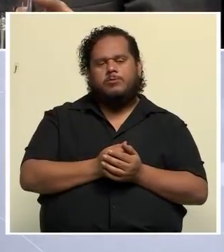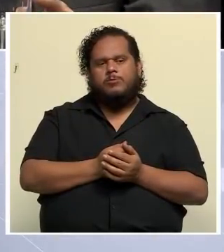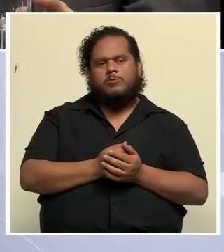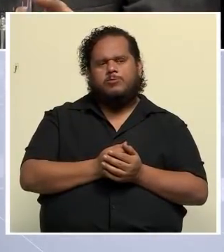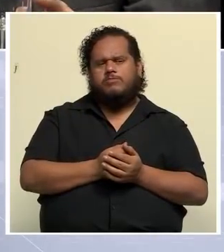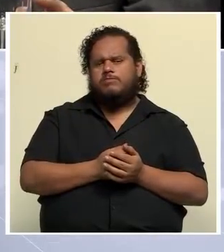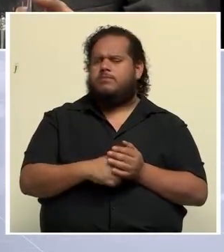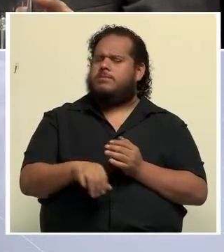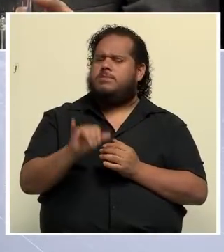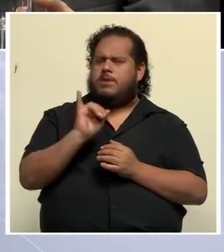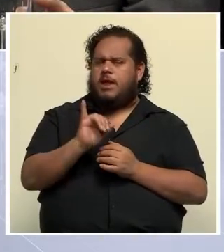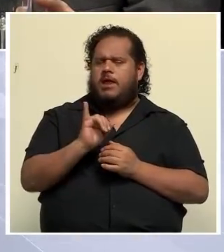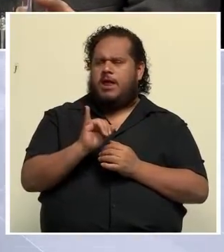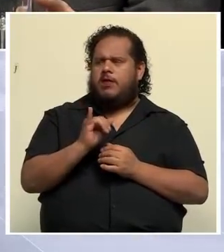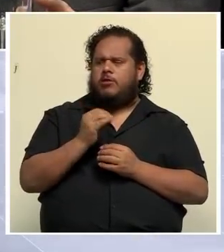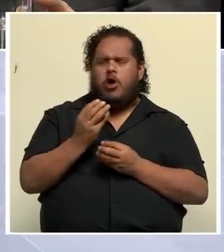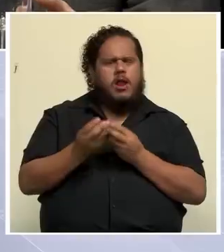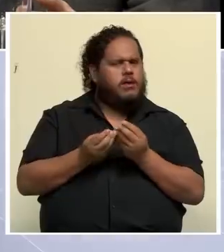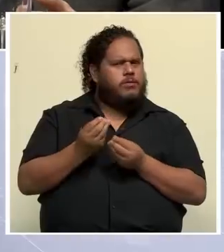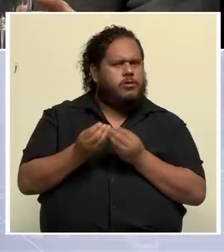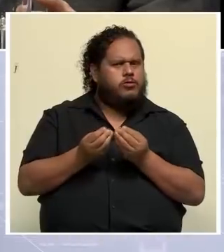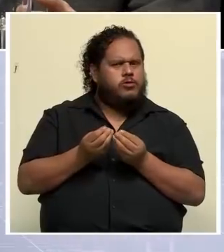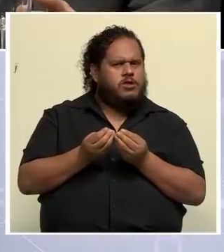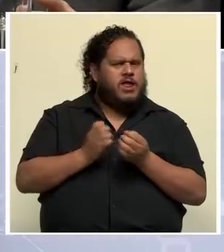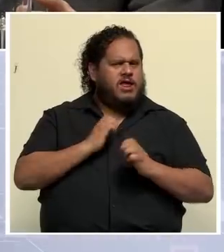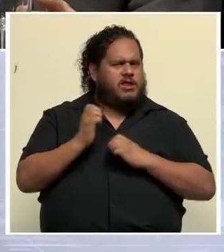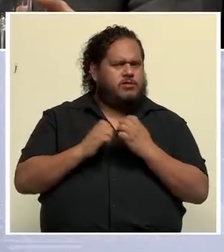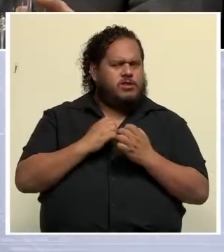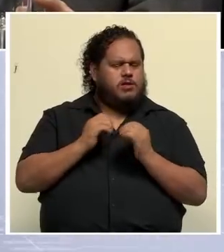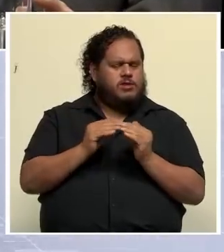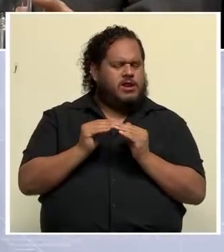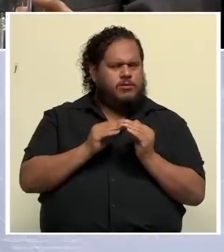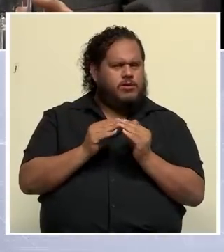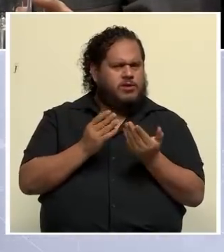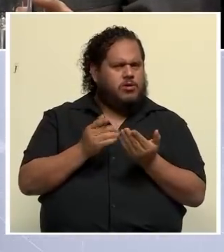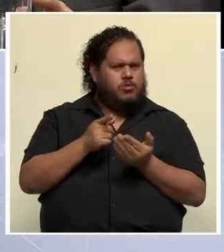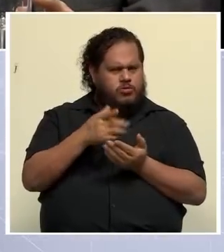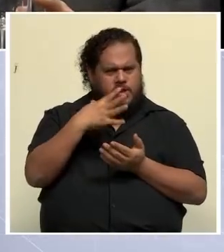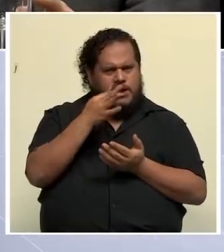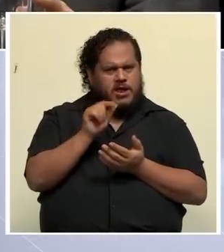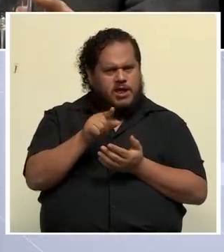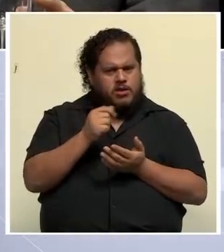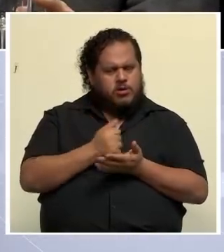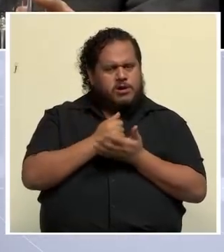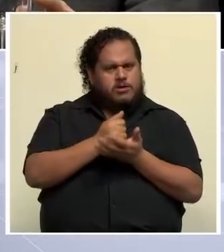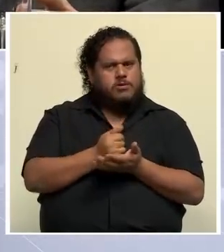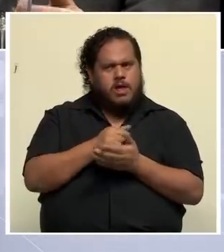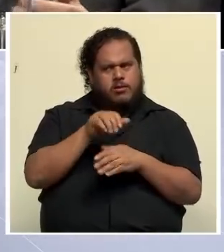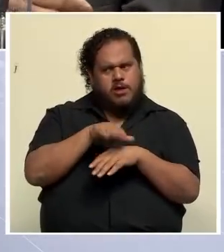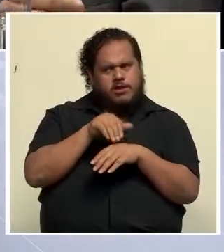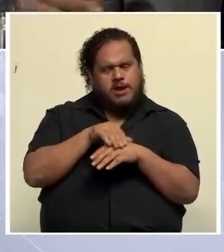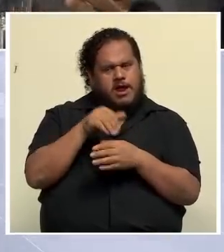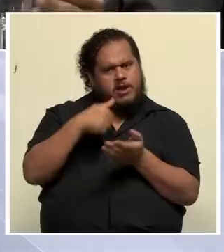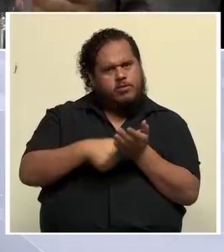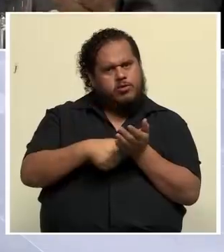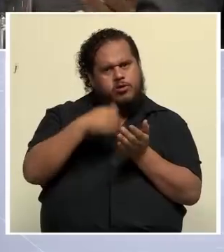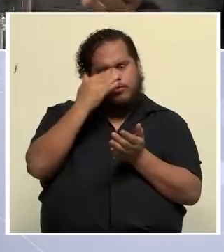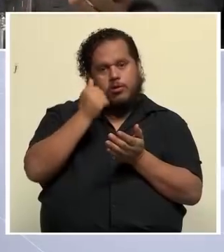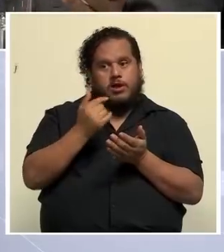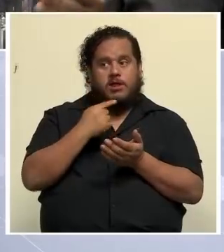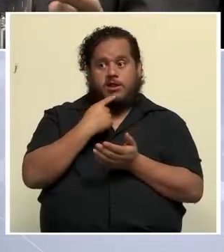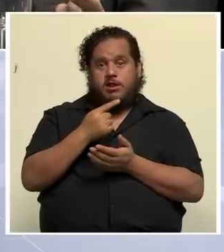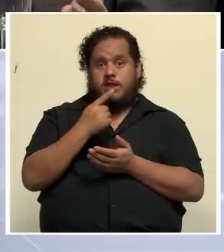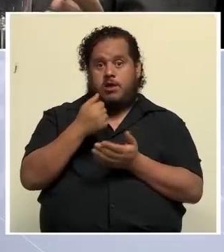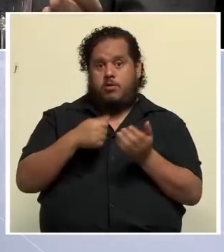¿eso le genera entusiasmo de la población? ¿Cree usted que esto le ha ayudado a atraer votos? Porque se supone que en una